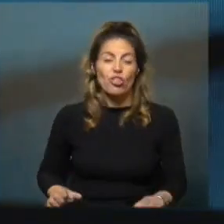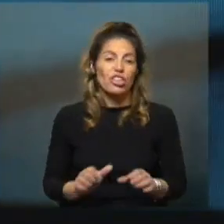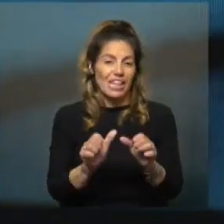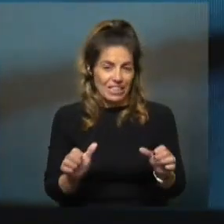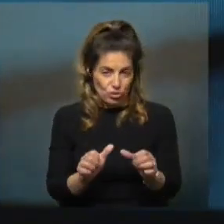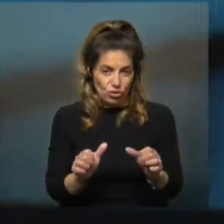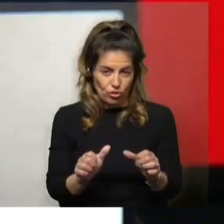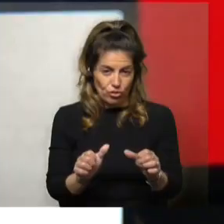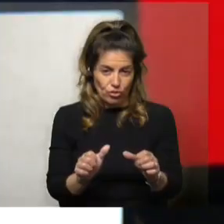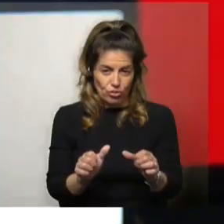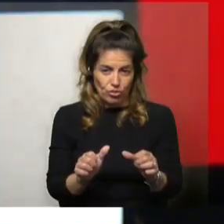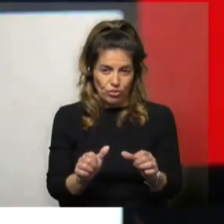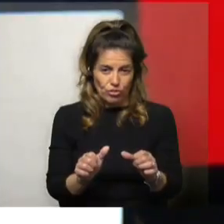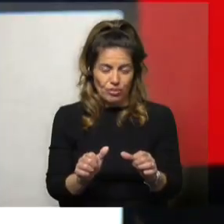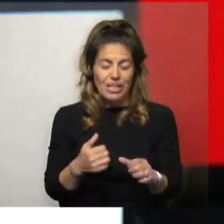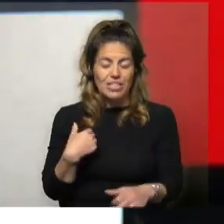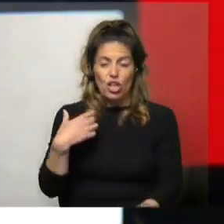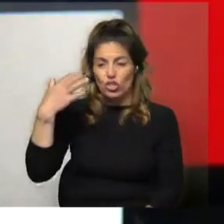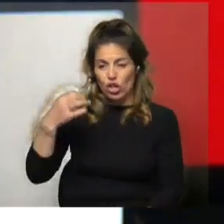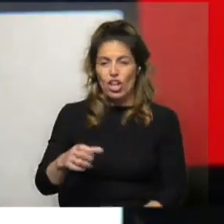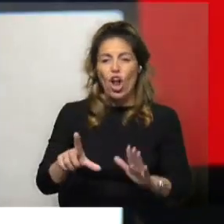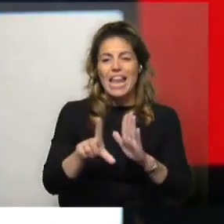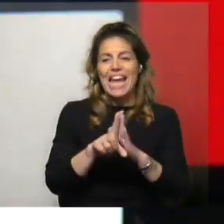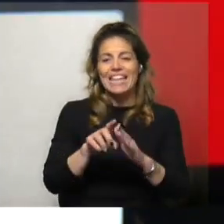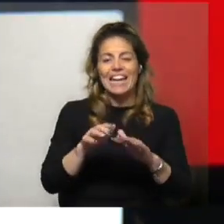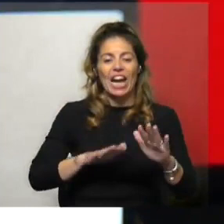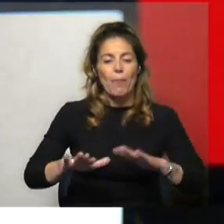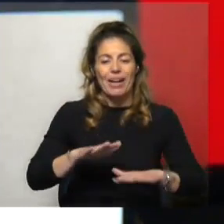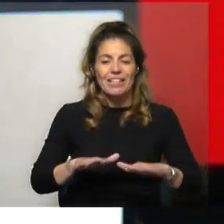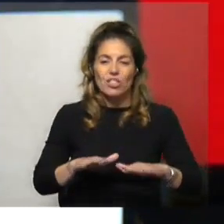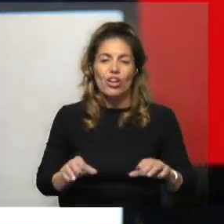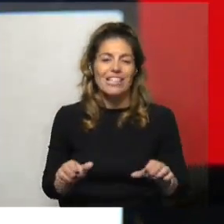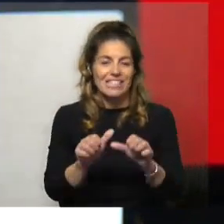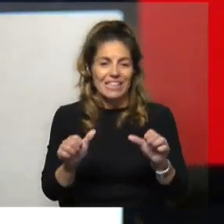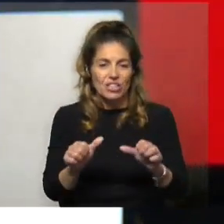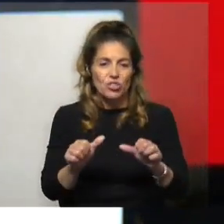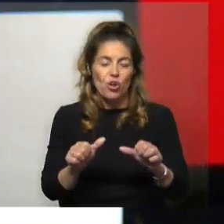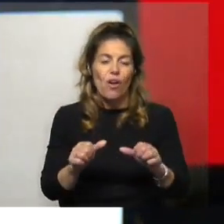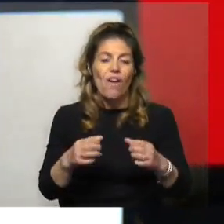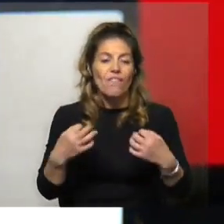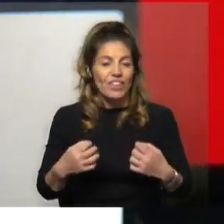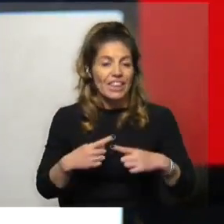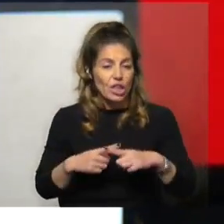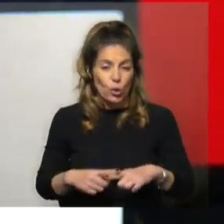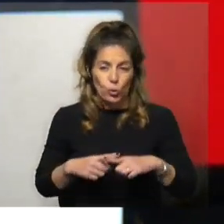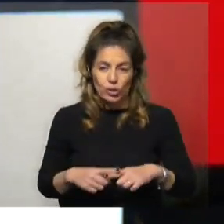sí sí yo creo que la ley de reparación que se alcanzó este fue muy bien discutida